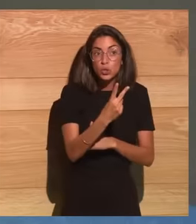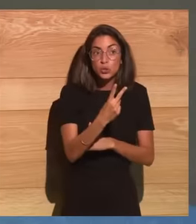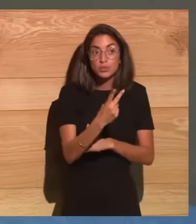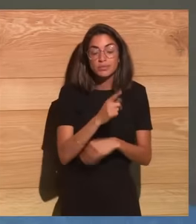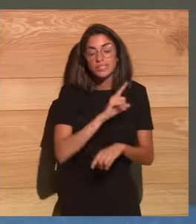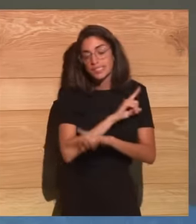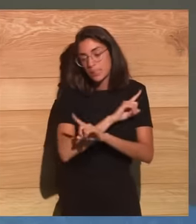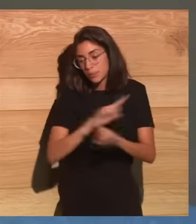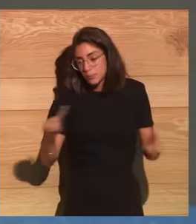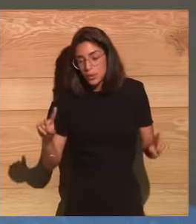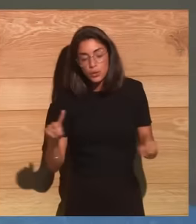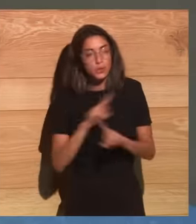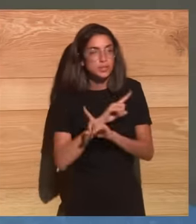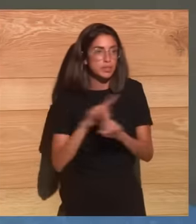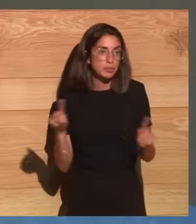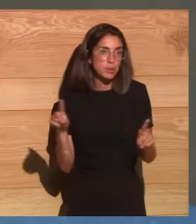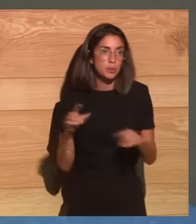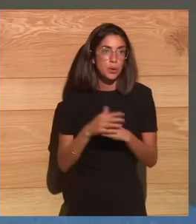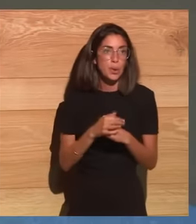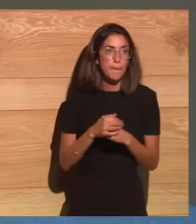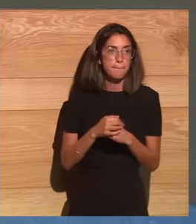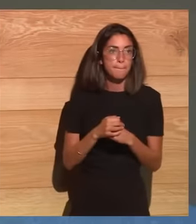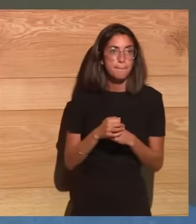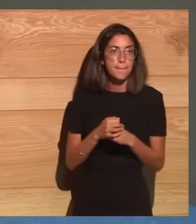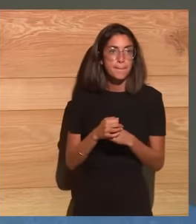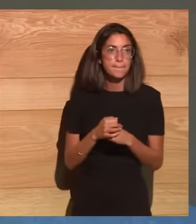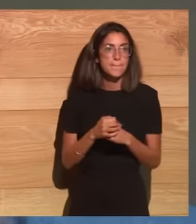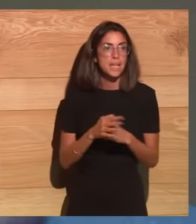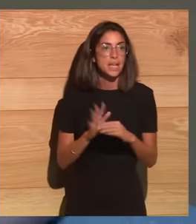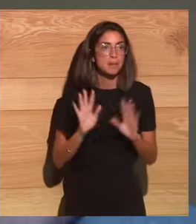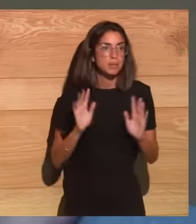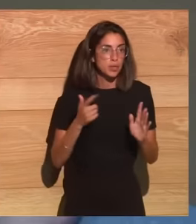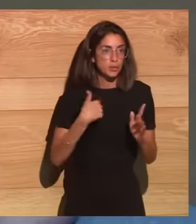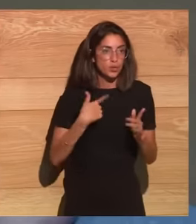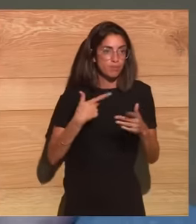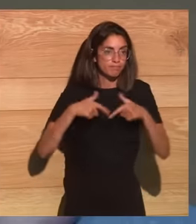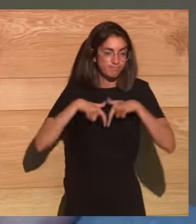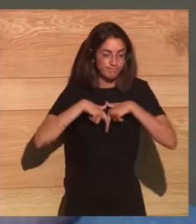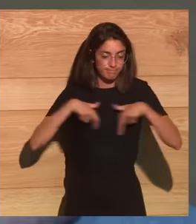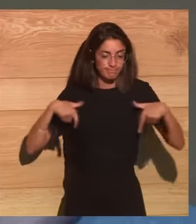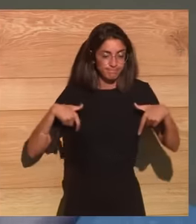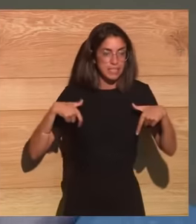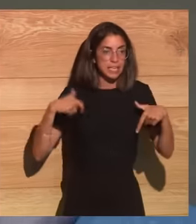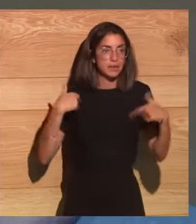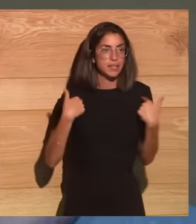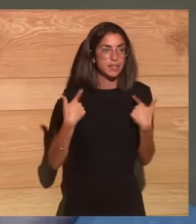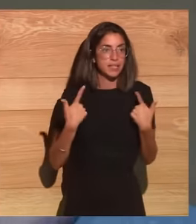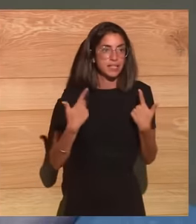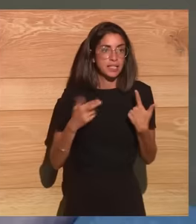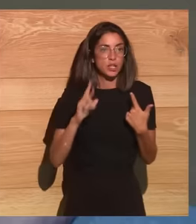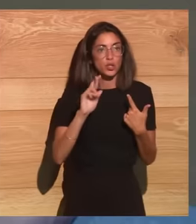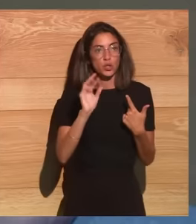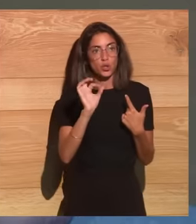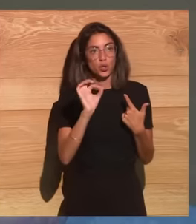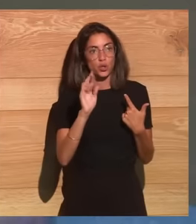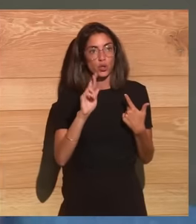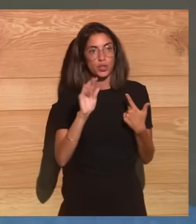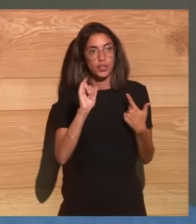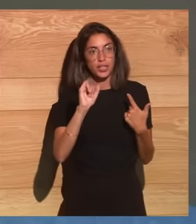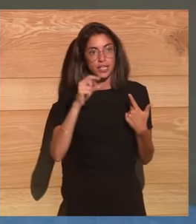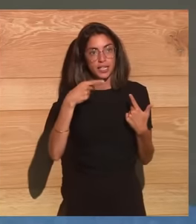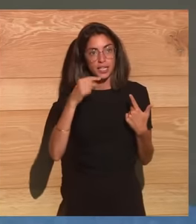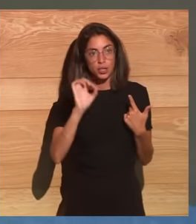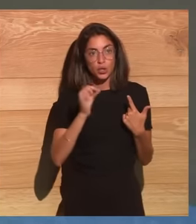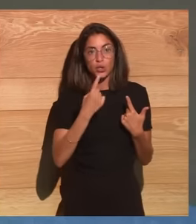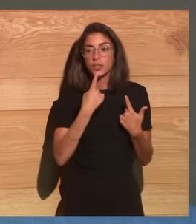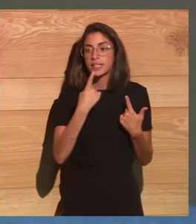Tampoco. O sea, fue de repente, fue así. Pero llevo en la camiseta lo que Rodrigo Ortiz me recordó en el momento que yo le dije, es que